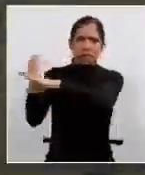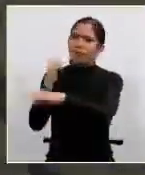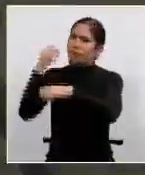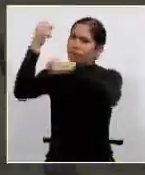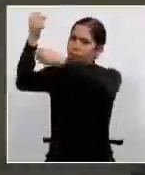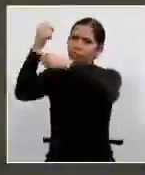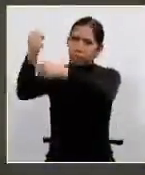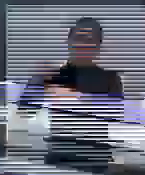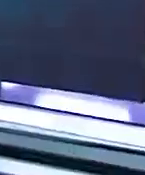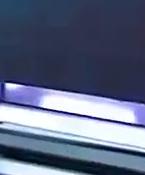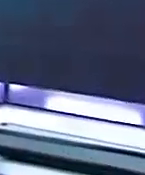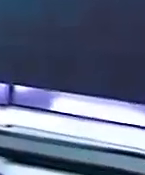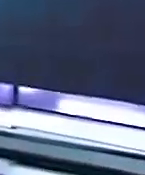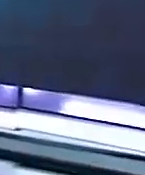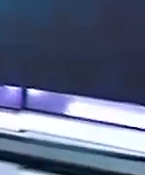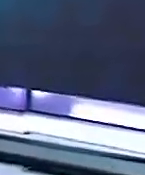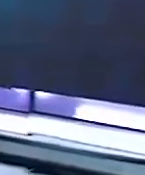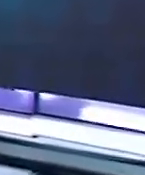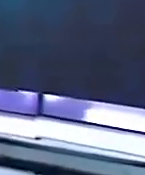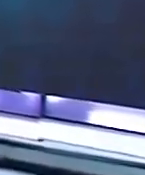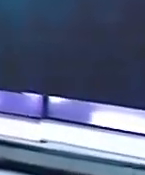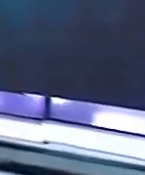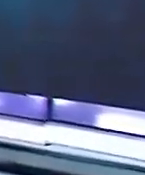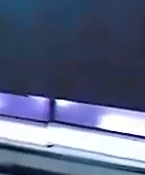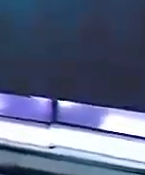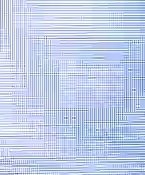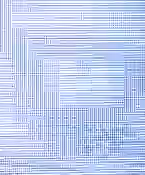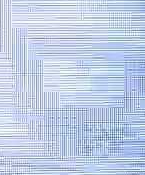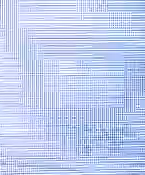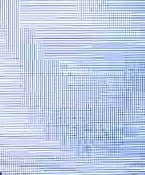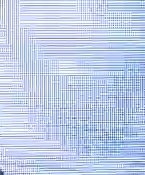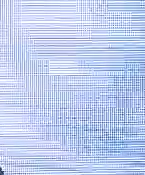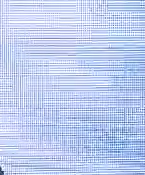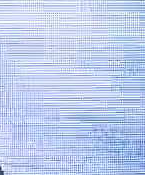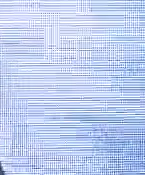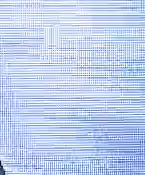movilizaciones. Nos vamos hasta Sucre con la noticia para seguir hablando de este tema.